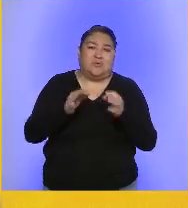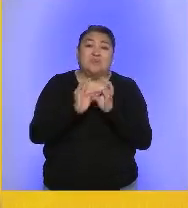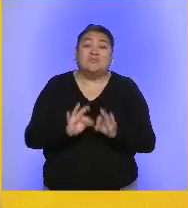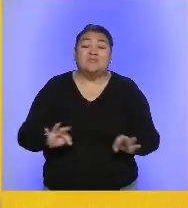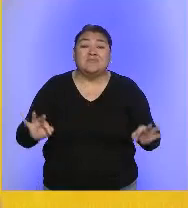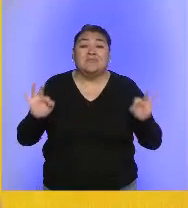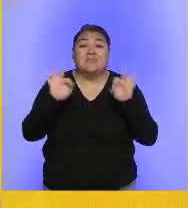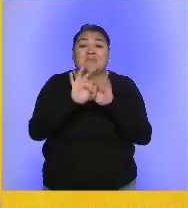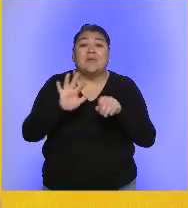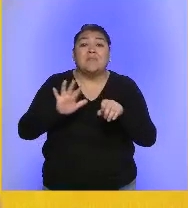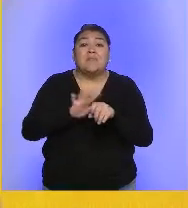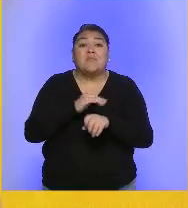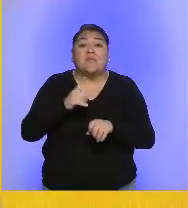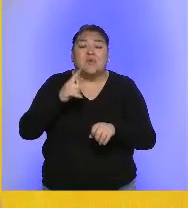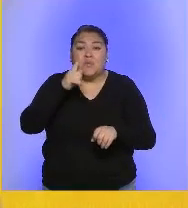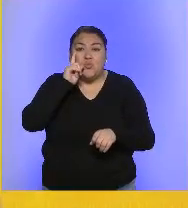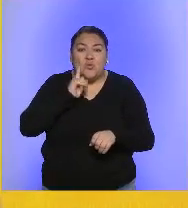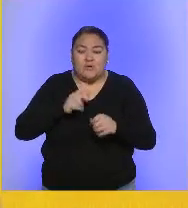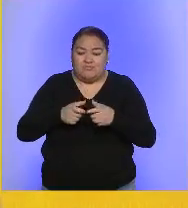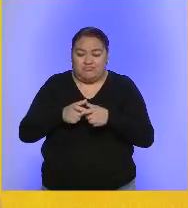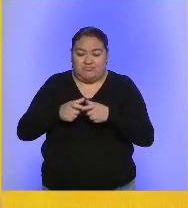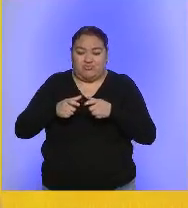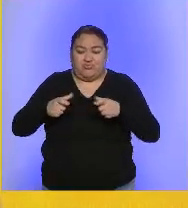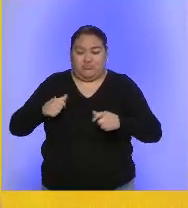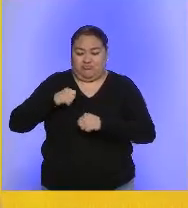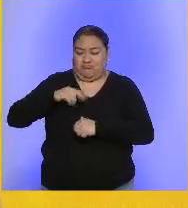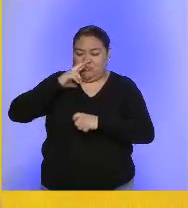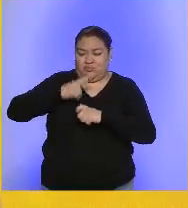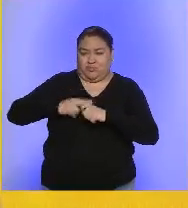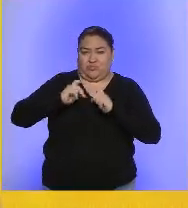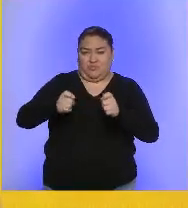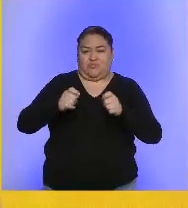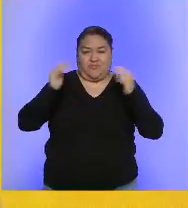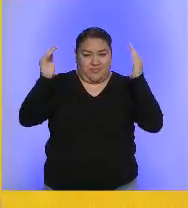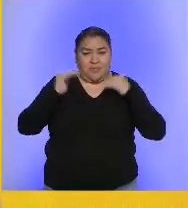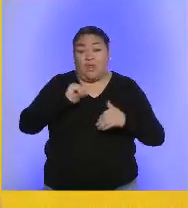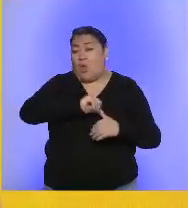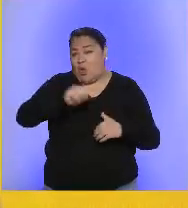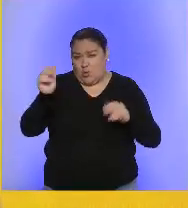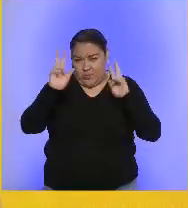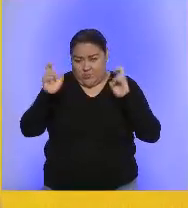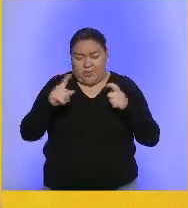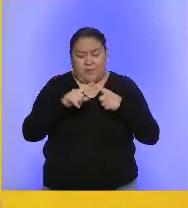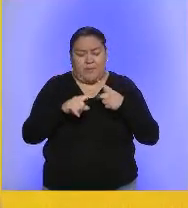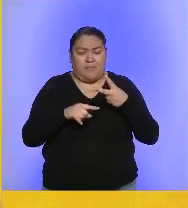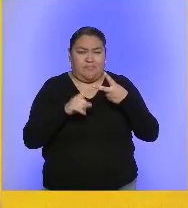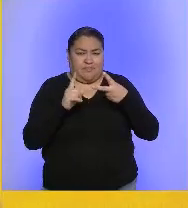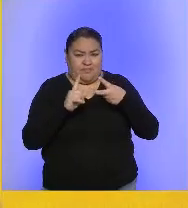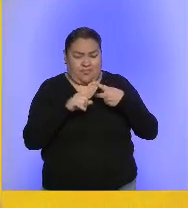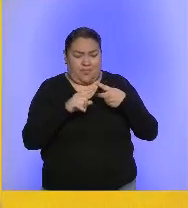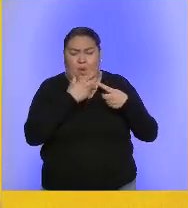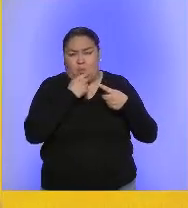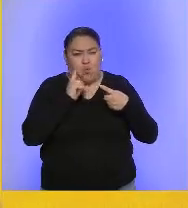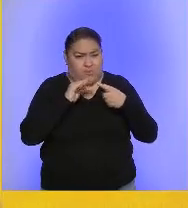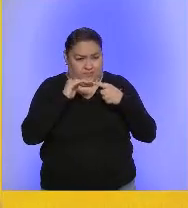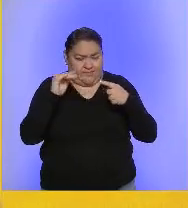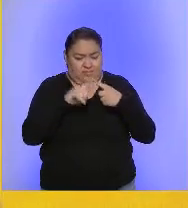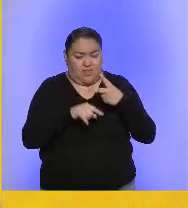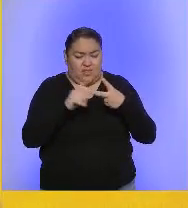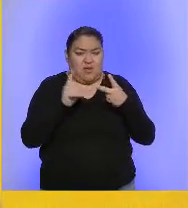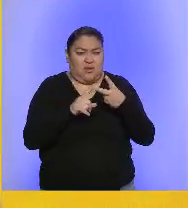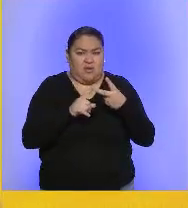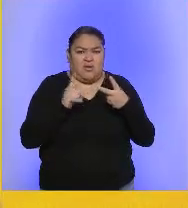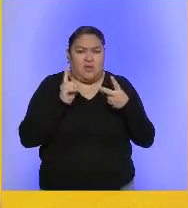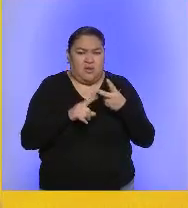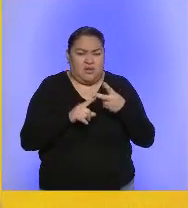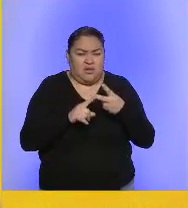que estuvo muy presente fue si debería de existir reelección antes que